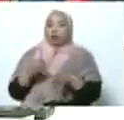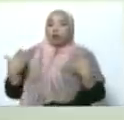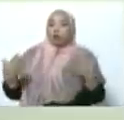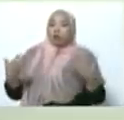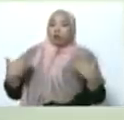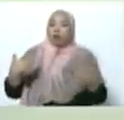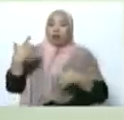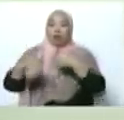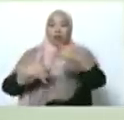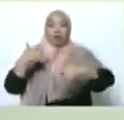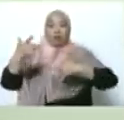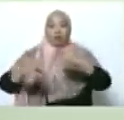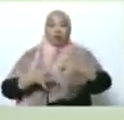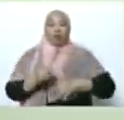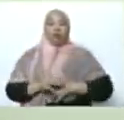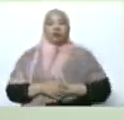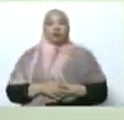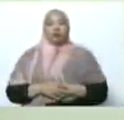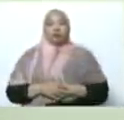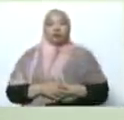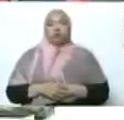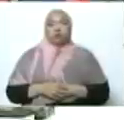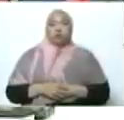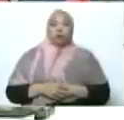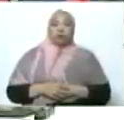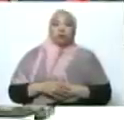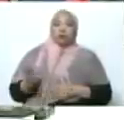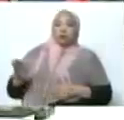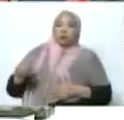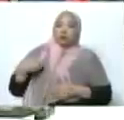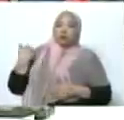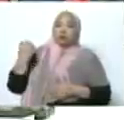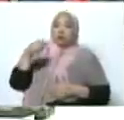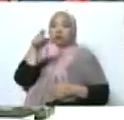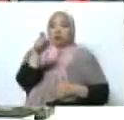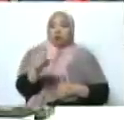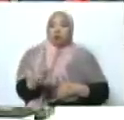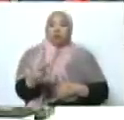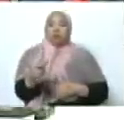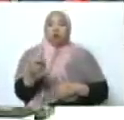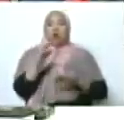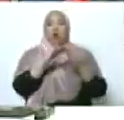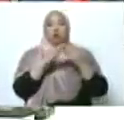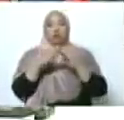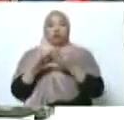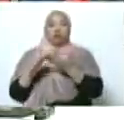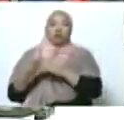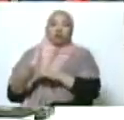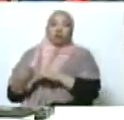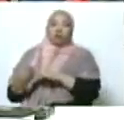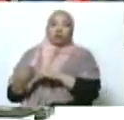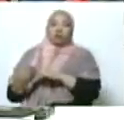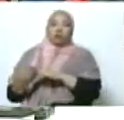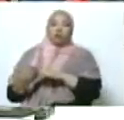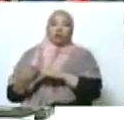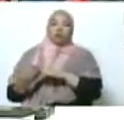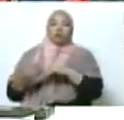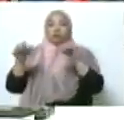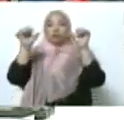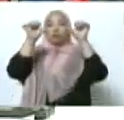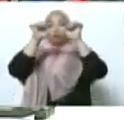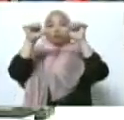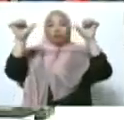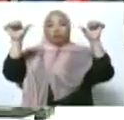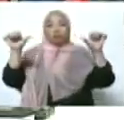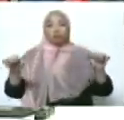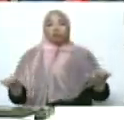cualquier actividad. Cuando tú ves que una comunidad del sector,